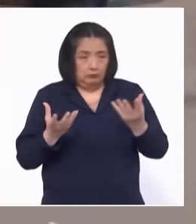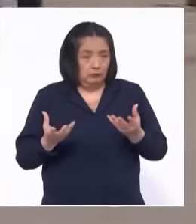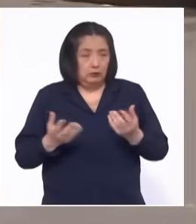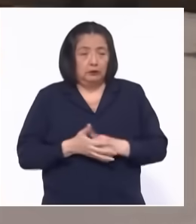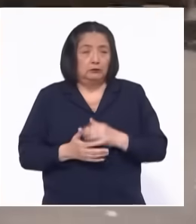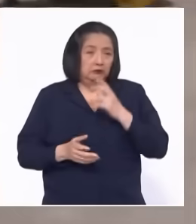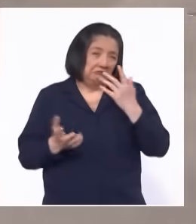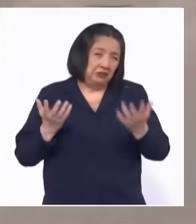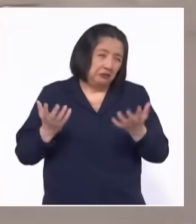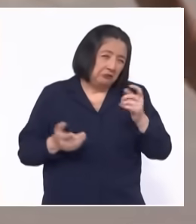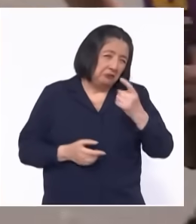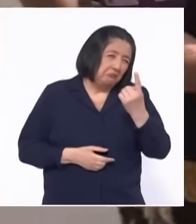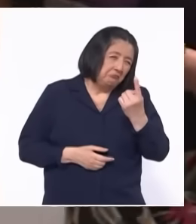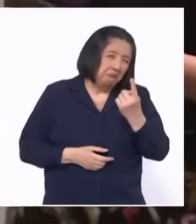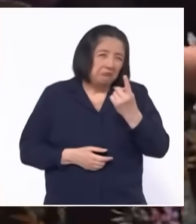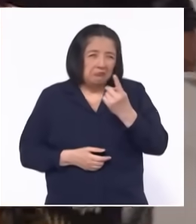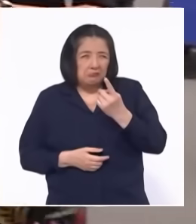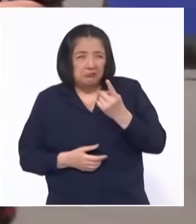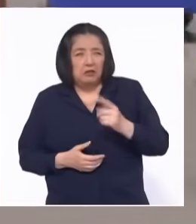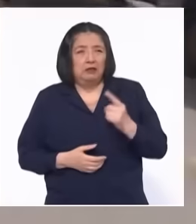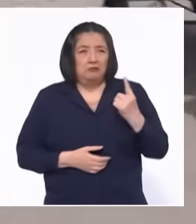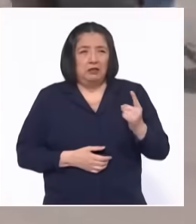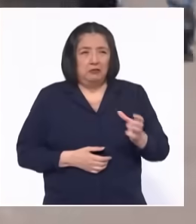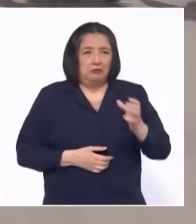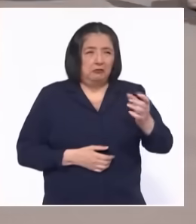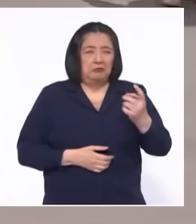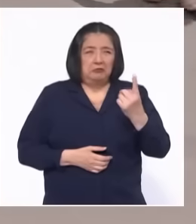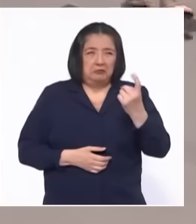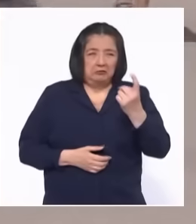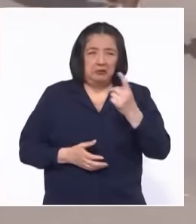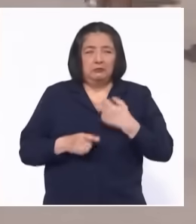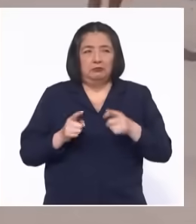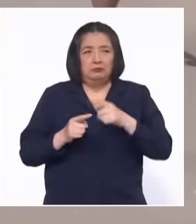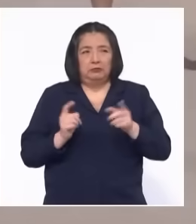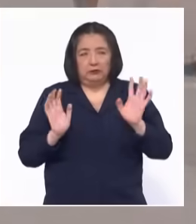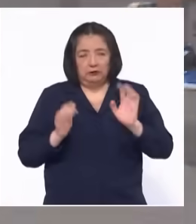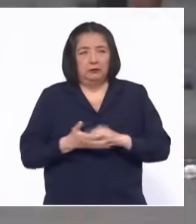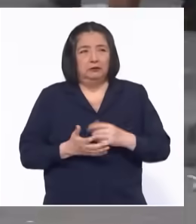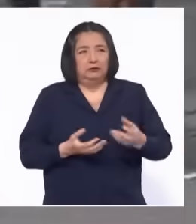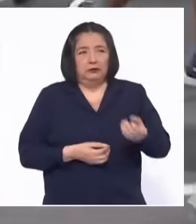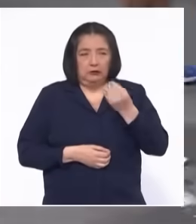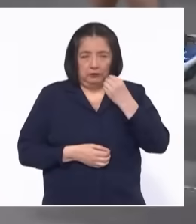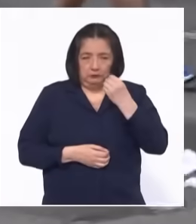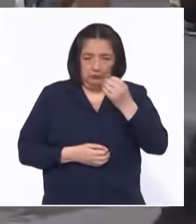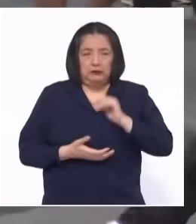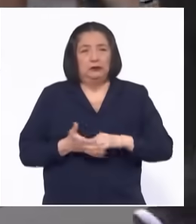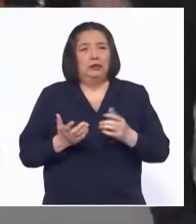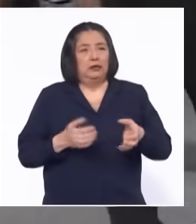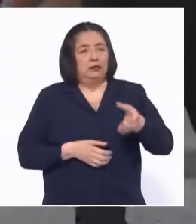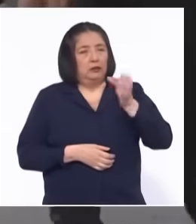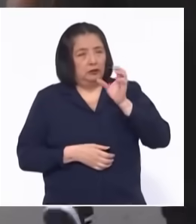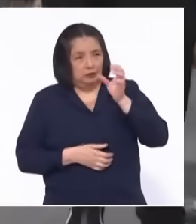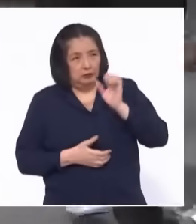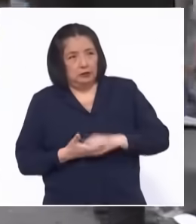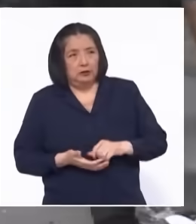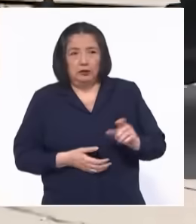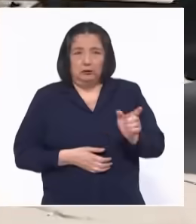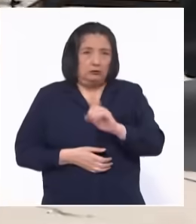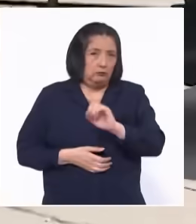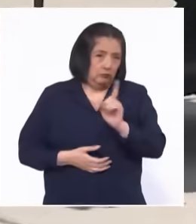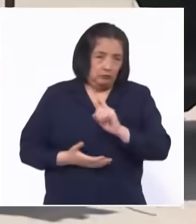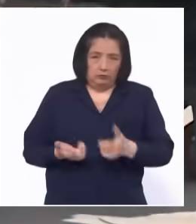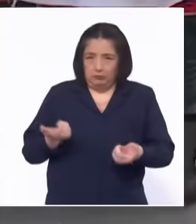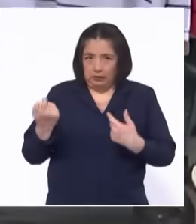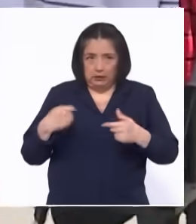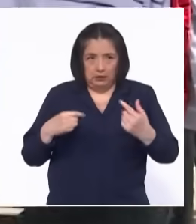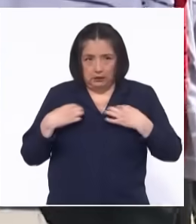visto quizá uno por cuadra, pero en el rubro del alimento, de la bebida, no así de la